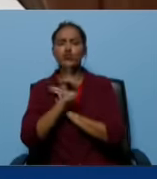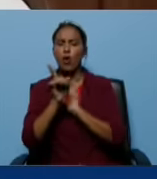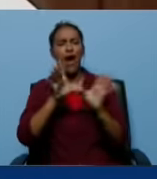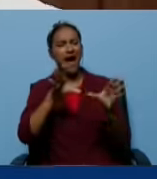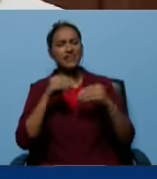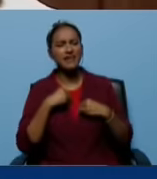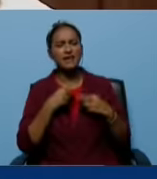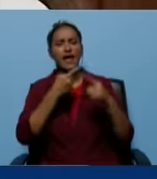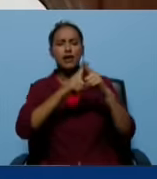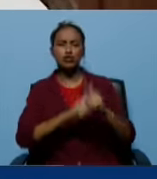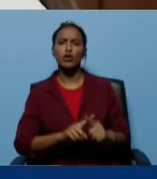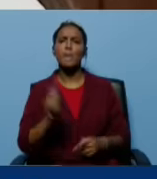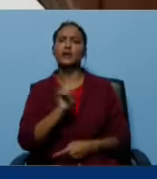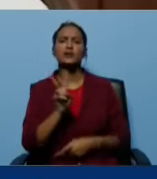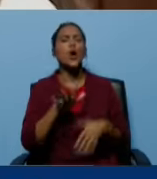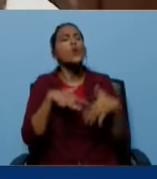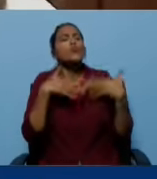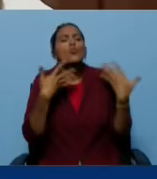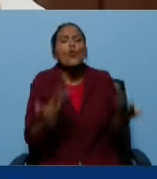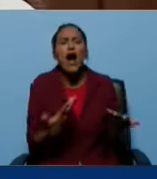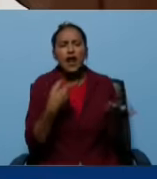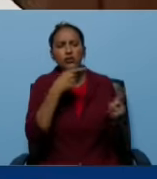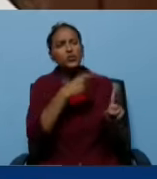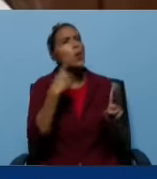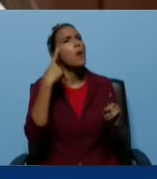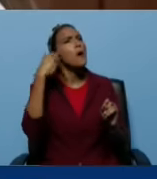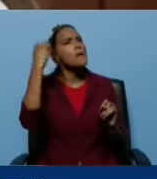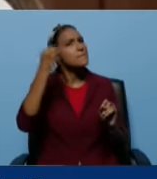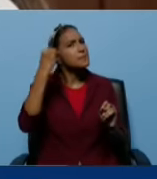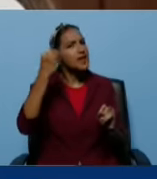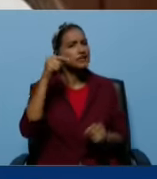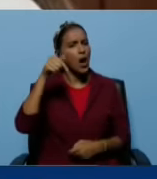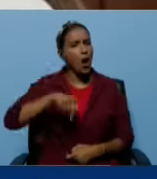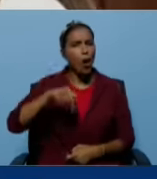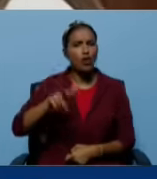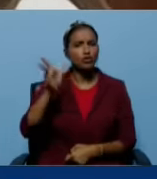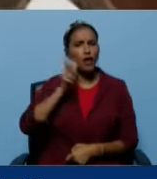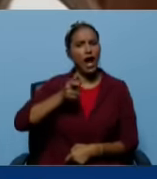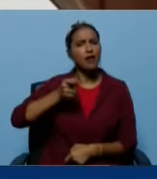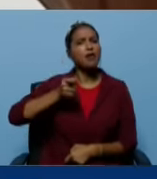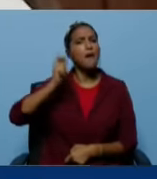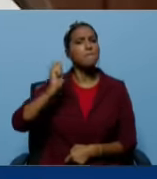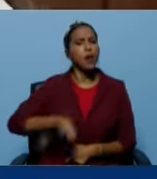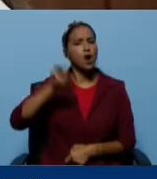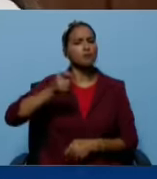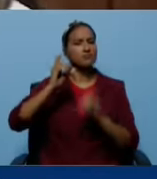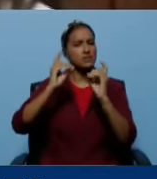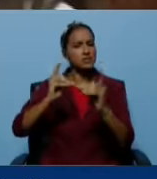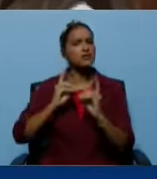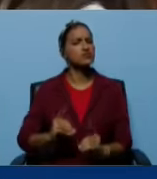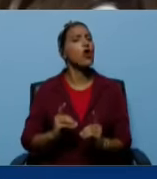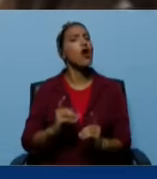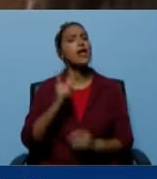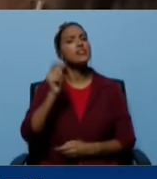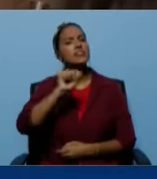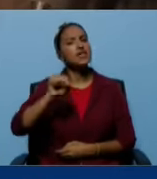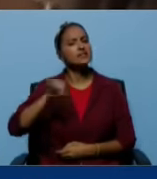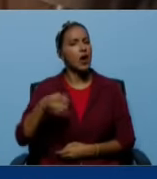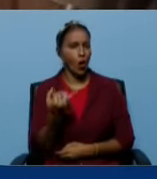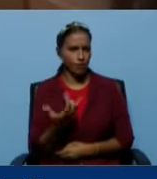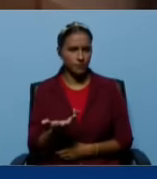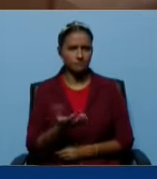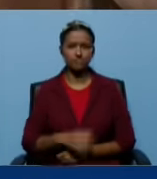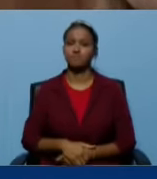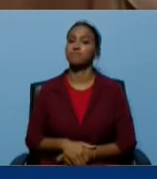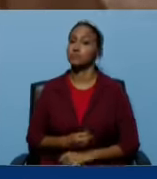estos resultados. ¿Cuál es la posición luego de escuchar la sentencia del Tribunal Supremo de Justicia del ALBA, TCP? Sí, muchas gracias. Bueno, vamos